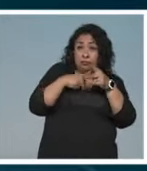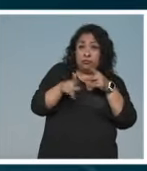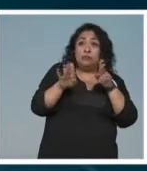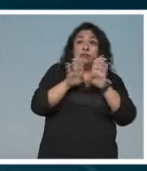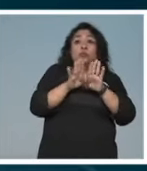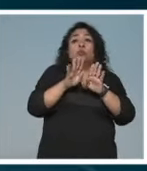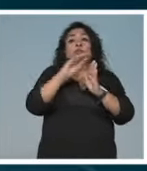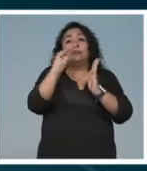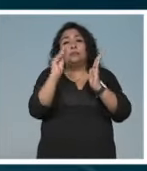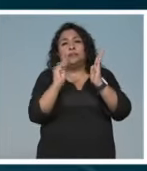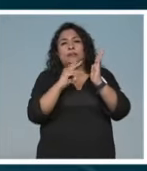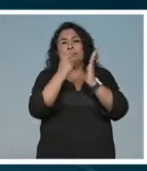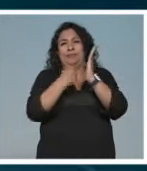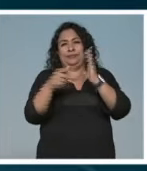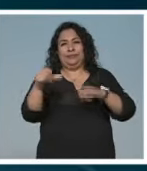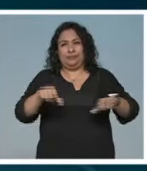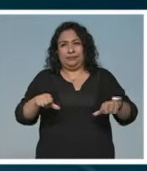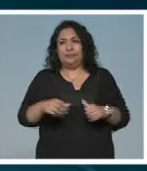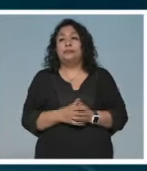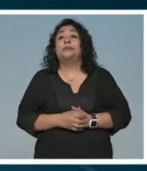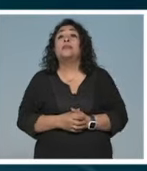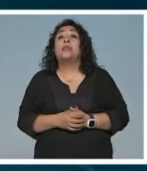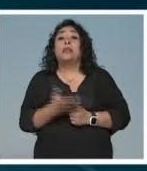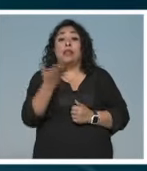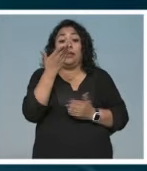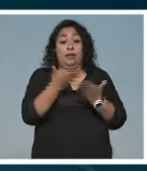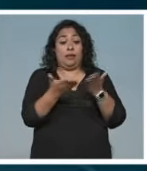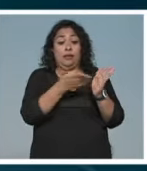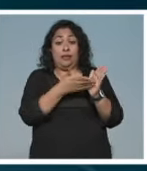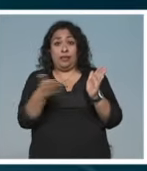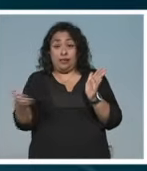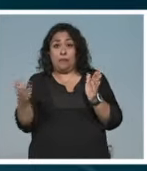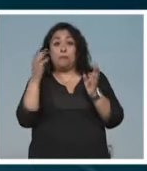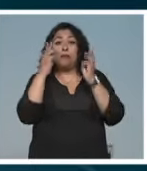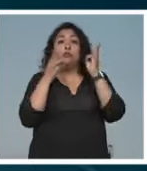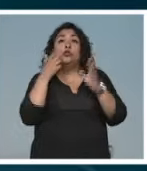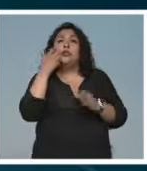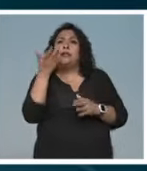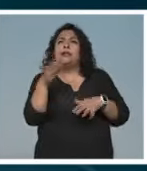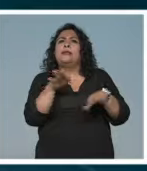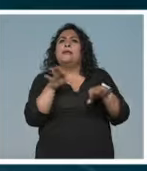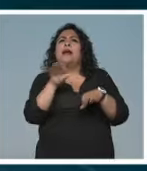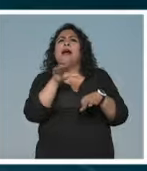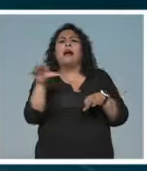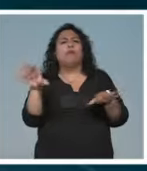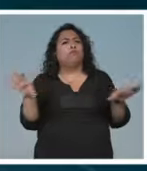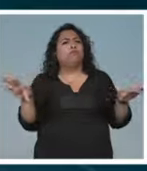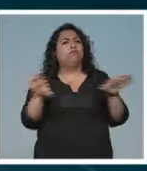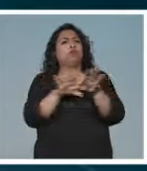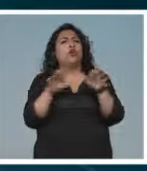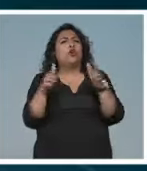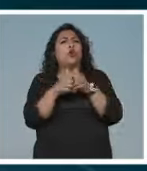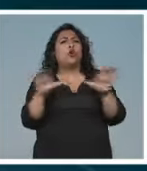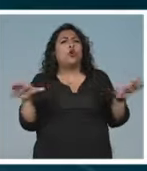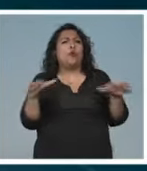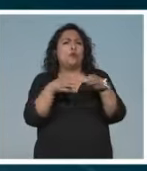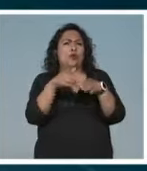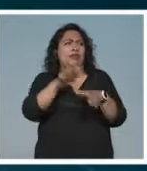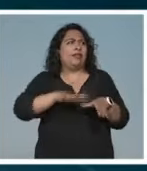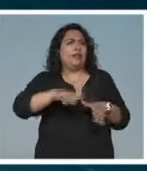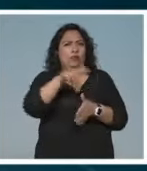a programar nuestras actividades. En esta etapa, el museo tiene la intención de trabajar estrechamente con la comunidad de la